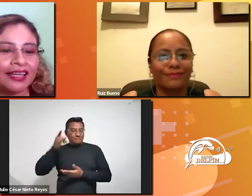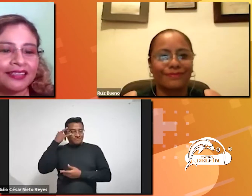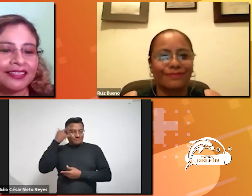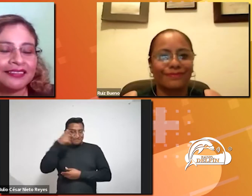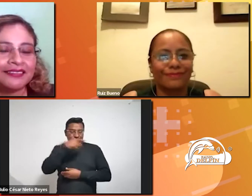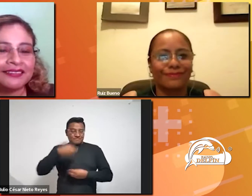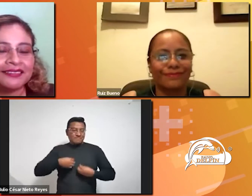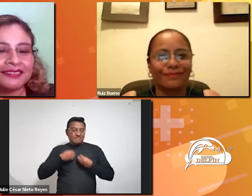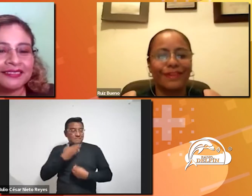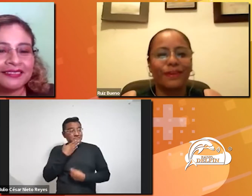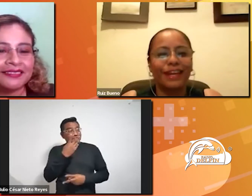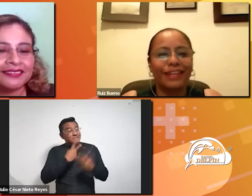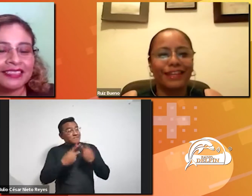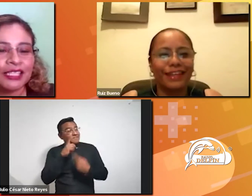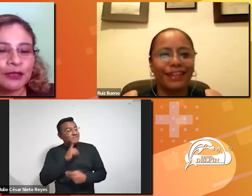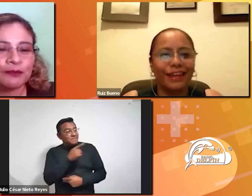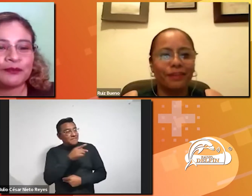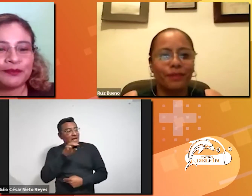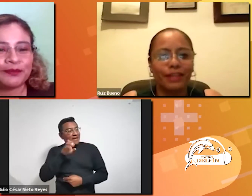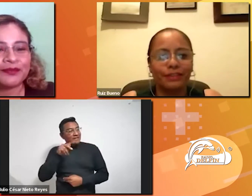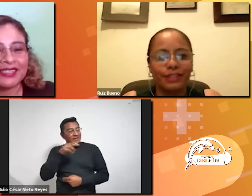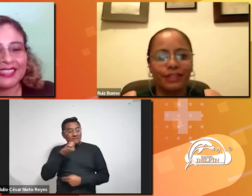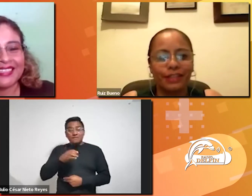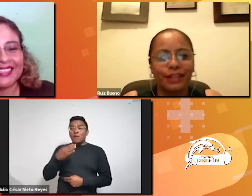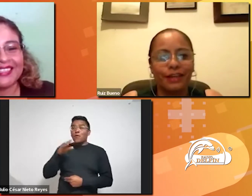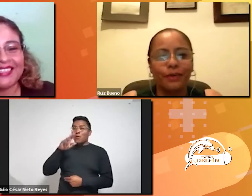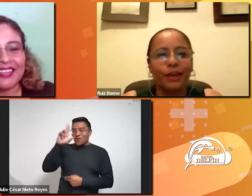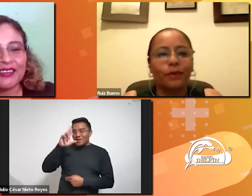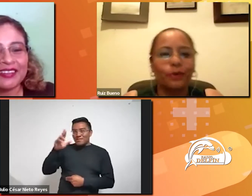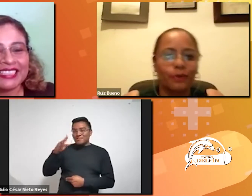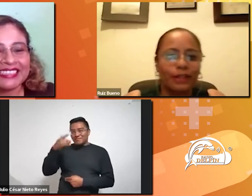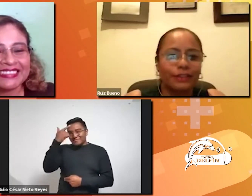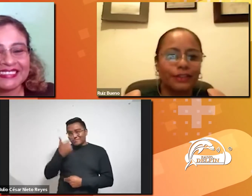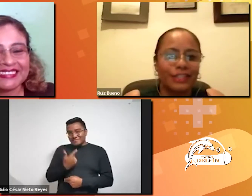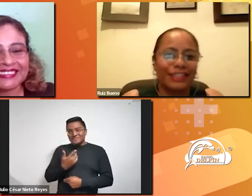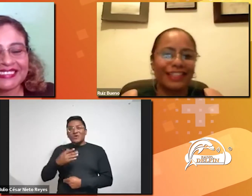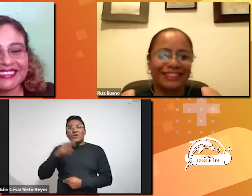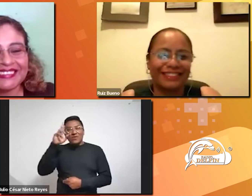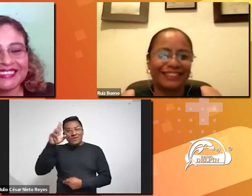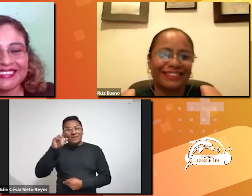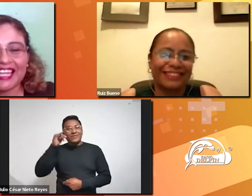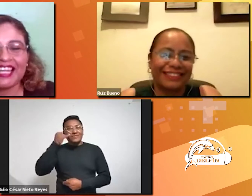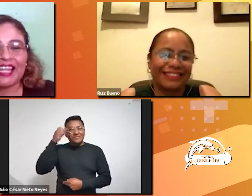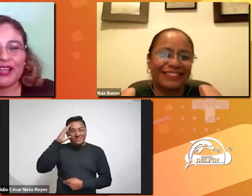Bienvenida, Aide. Hola, Jenny, ¿qué tal? Buenas noches. Hola, Julio, buenas noches.